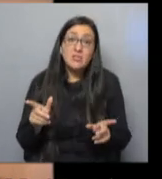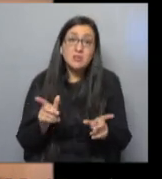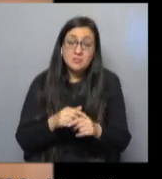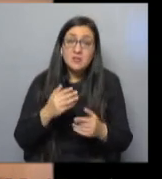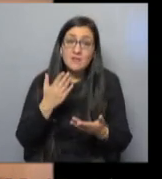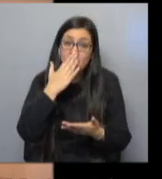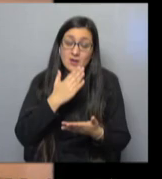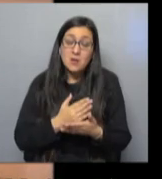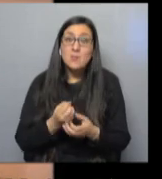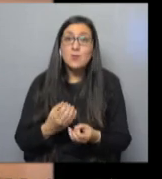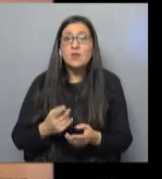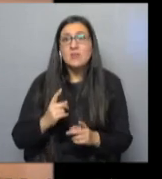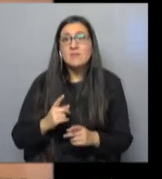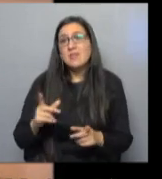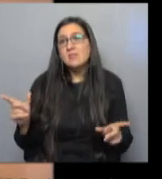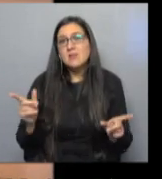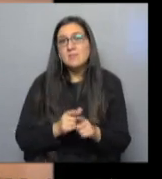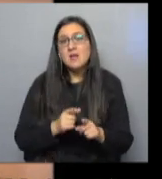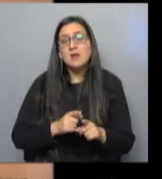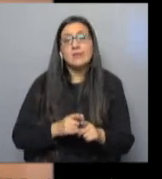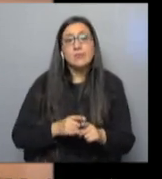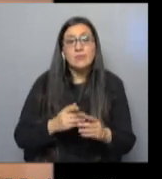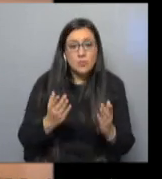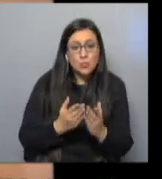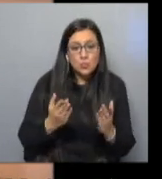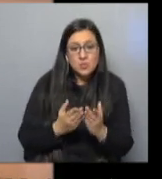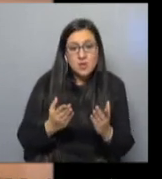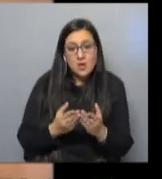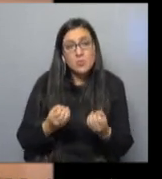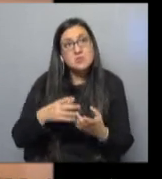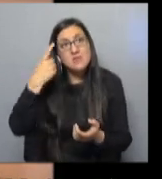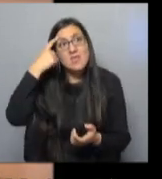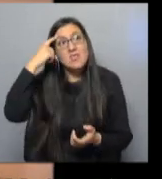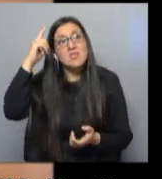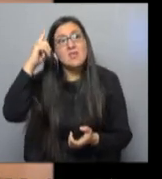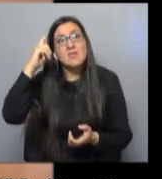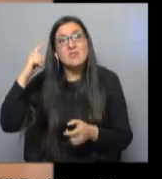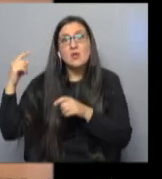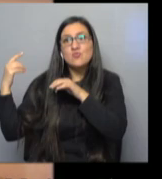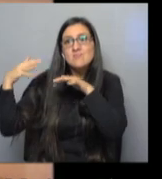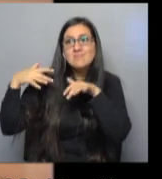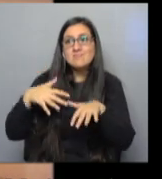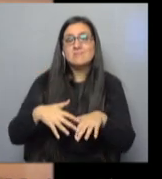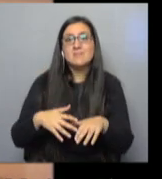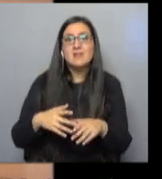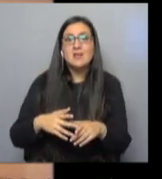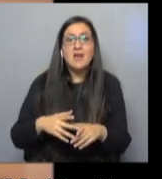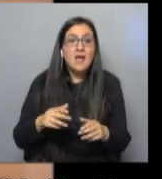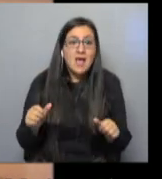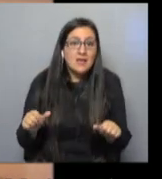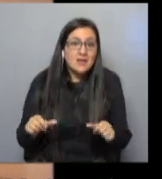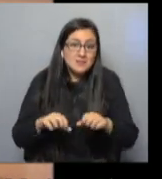mandato de seguir una carrera seguí una carrera como que esa esas ideas de los de los inmigrantes no la carrera el